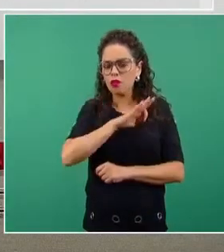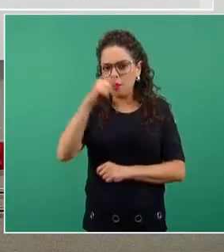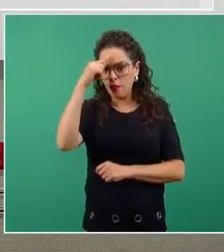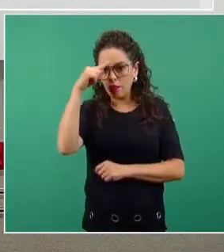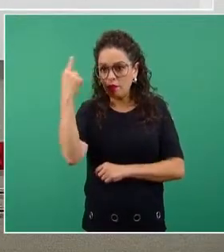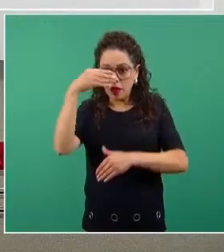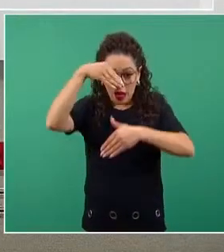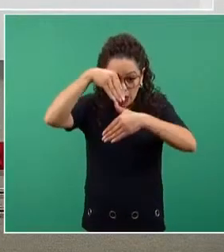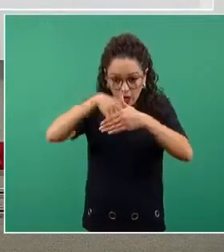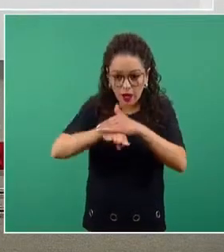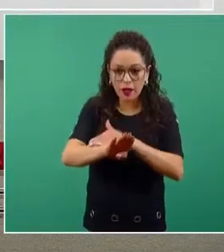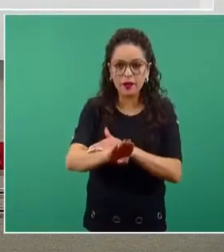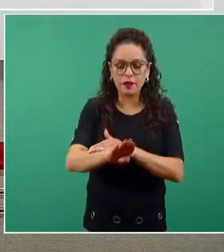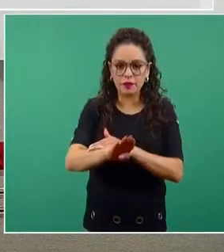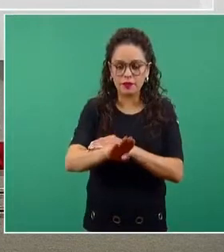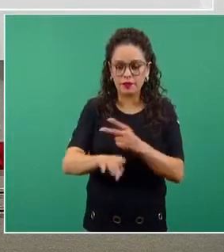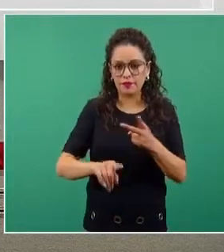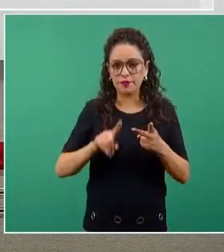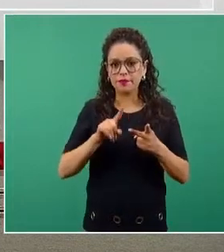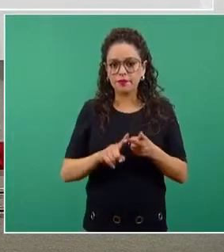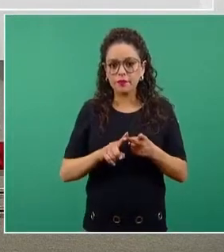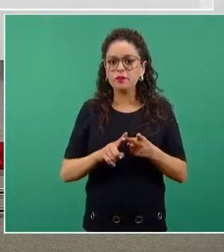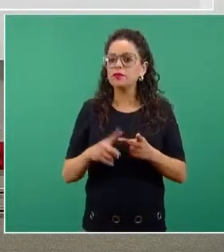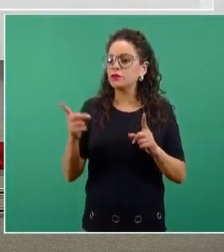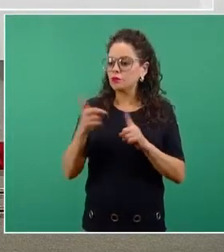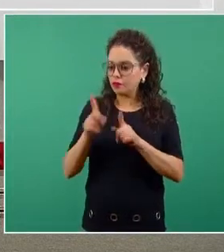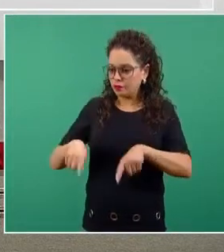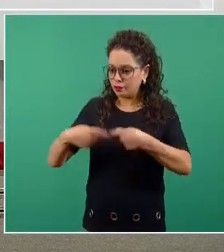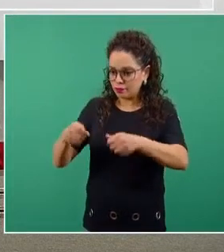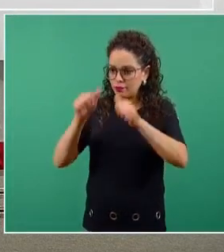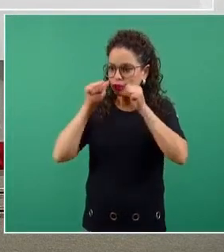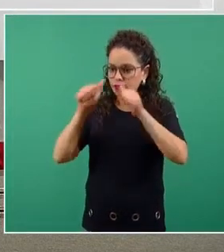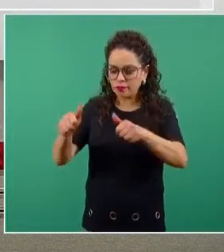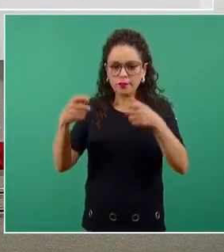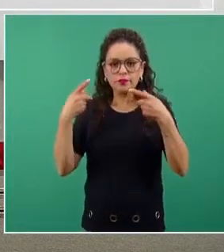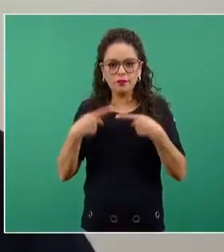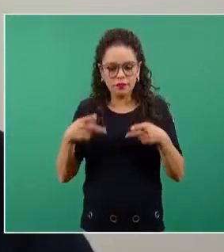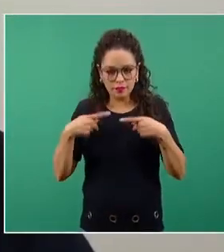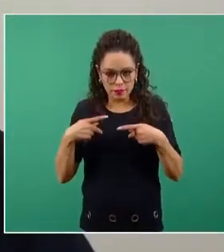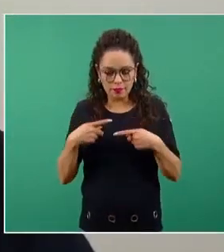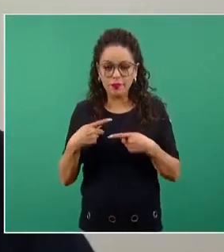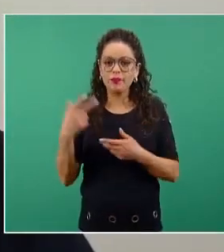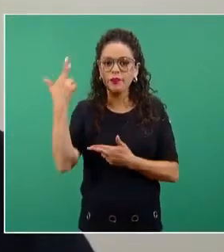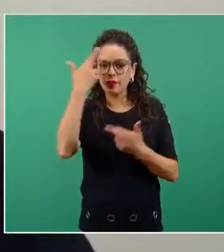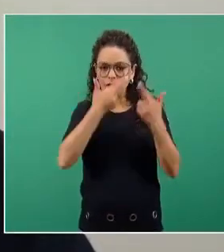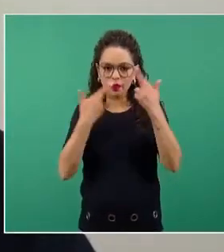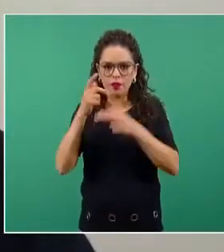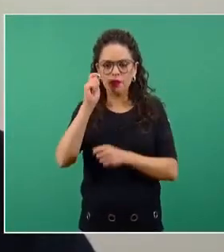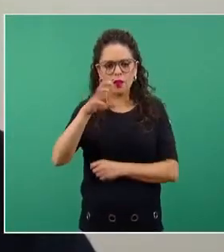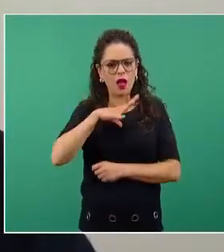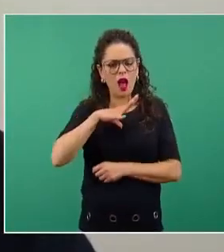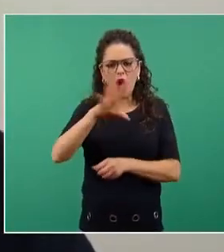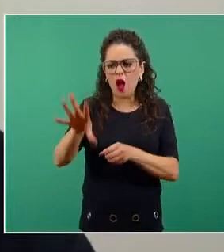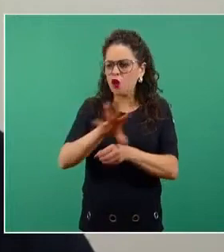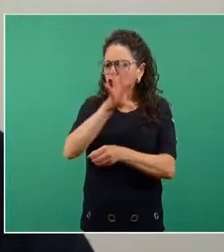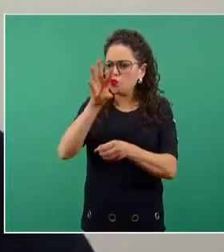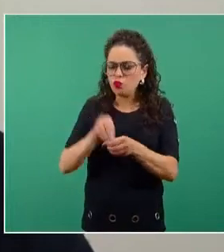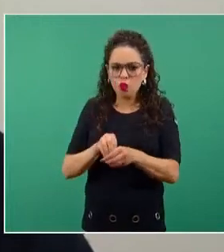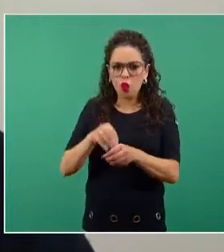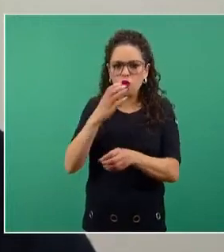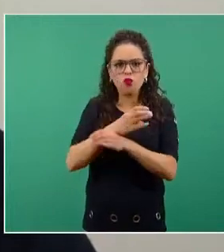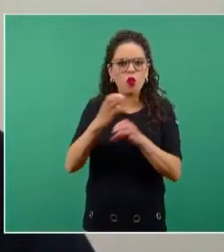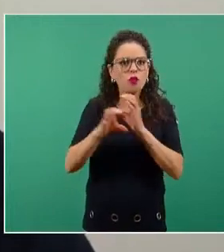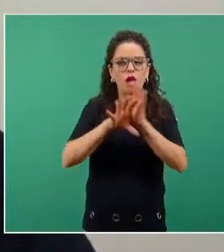efectos obviamente de la atención a la población. El checklist revisa que se cuenten con todas las herramientas, el